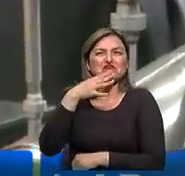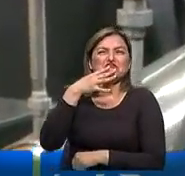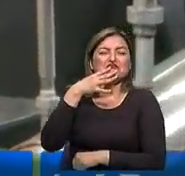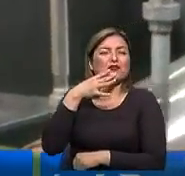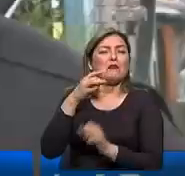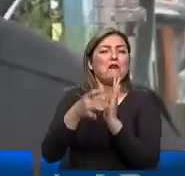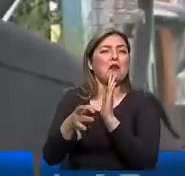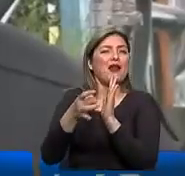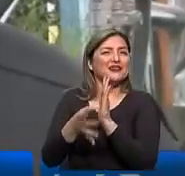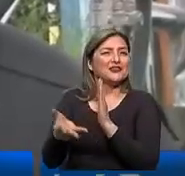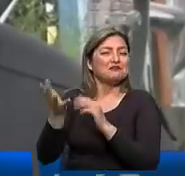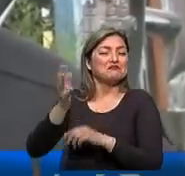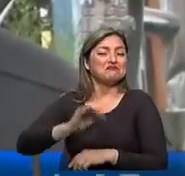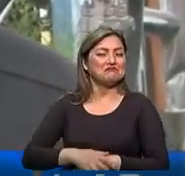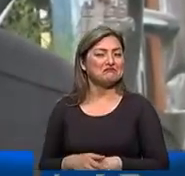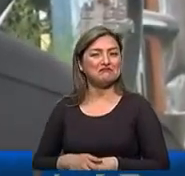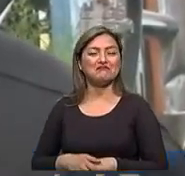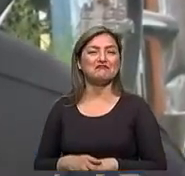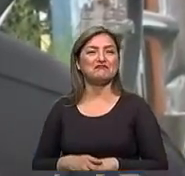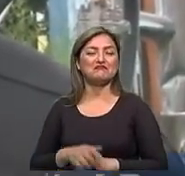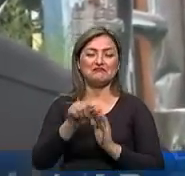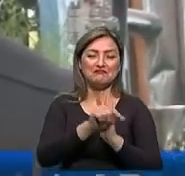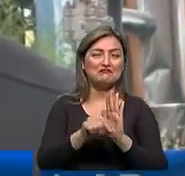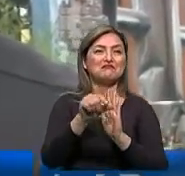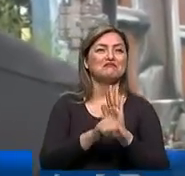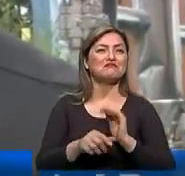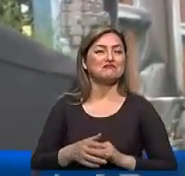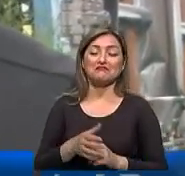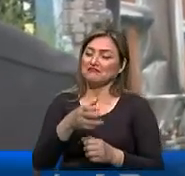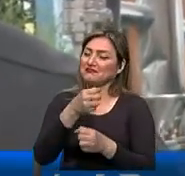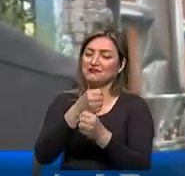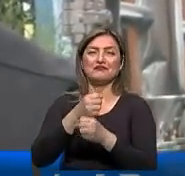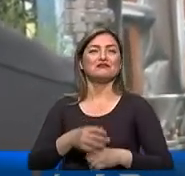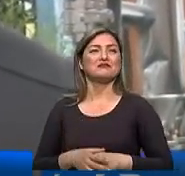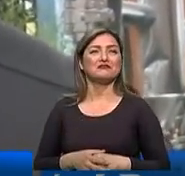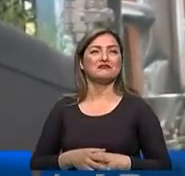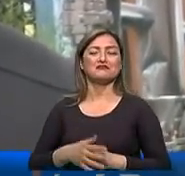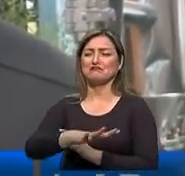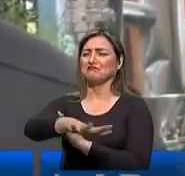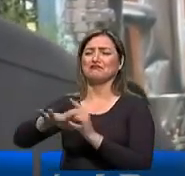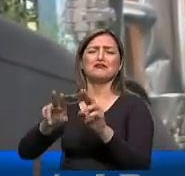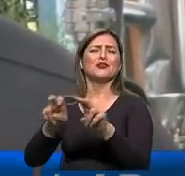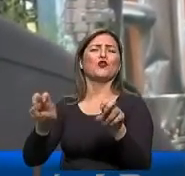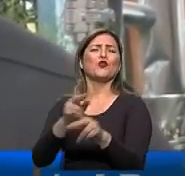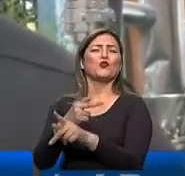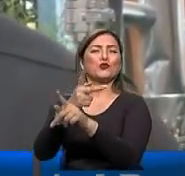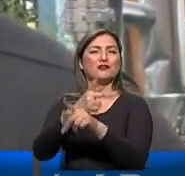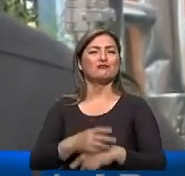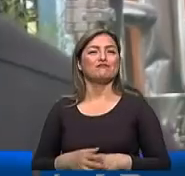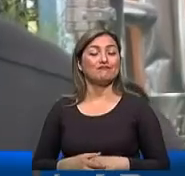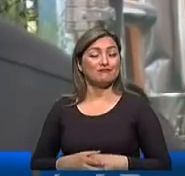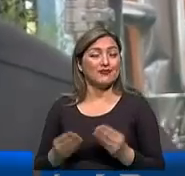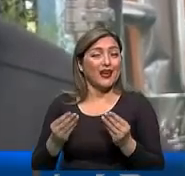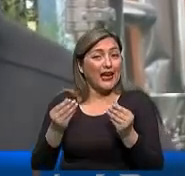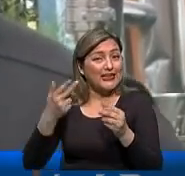huele a plástico. Esto es algo barato, seguro, ecológico y aparte la